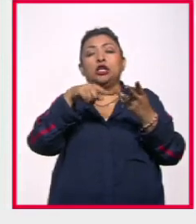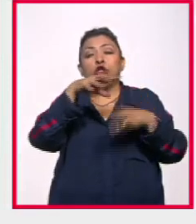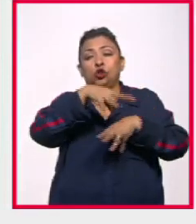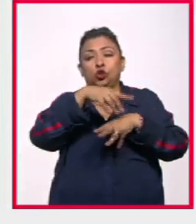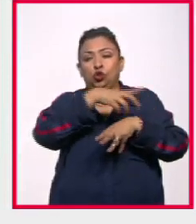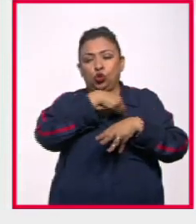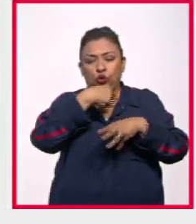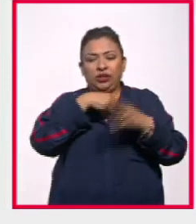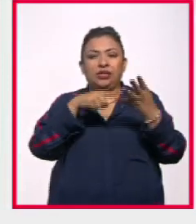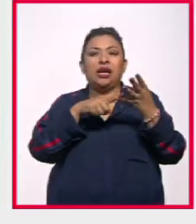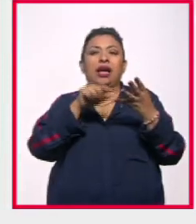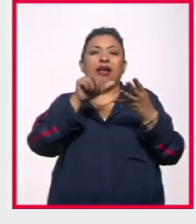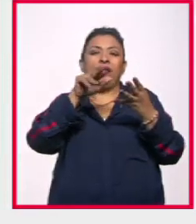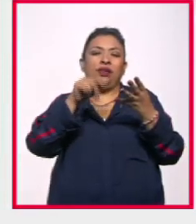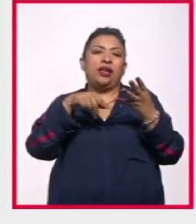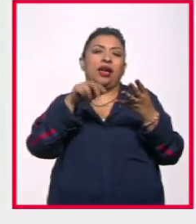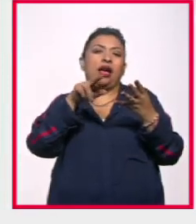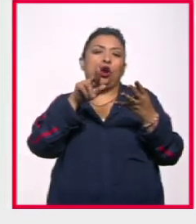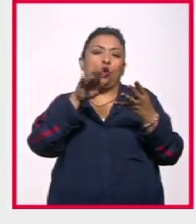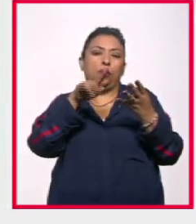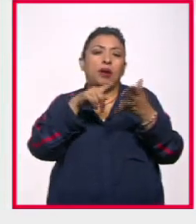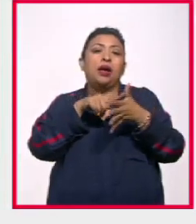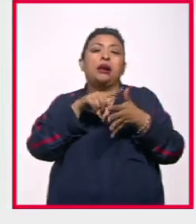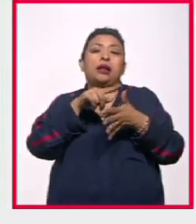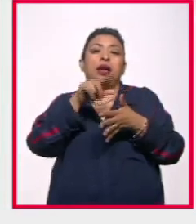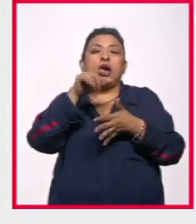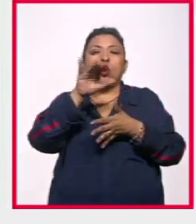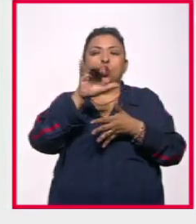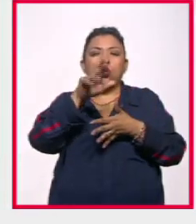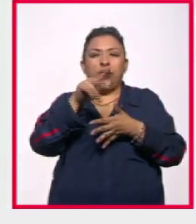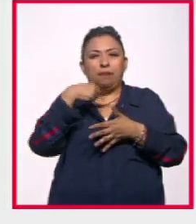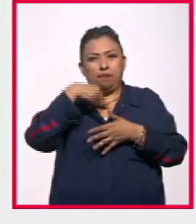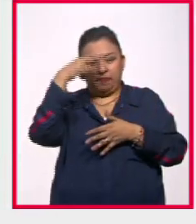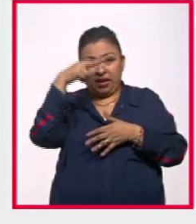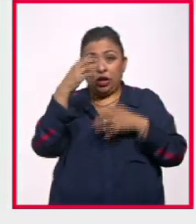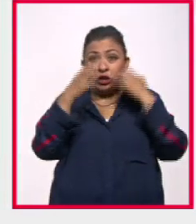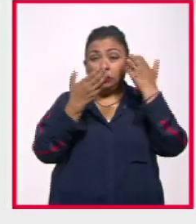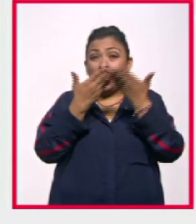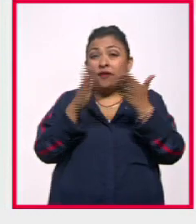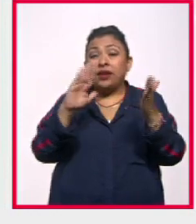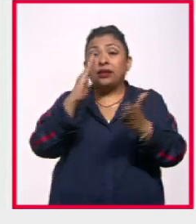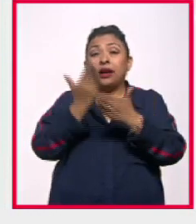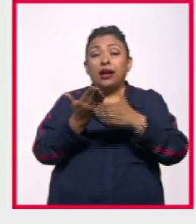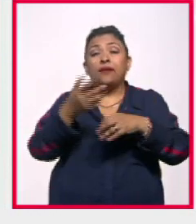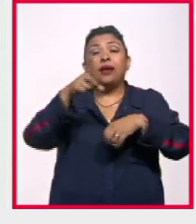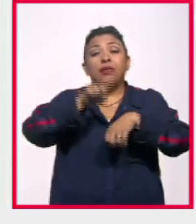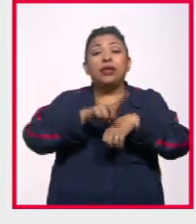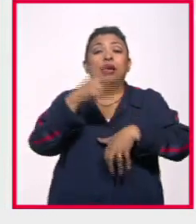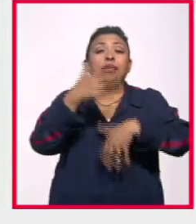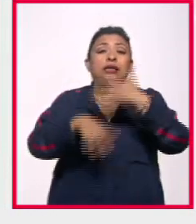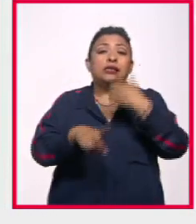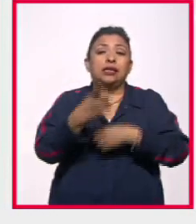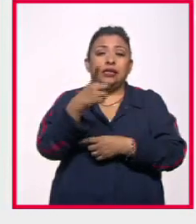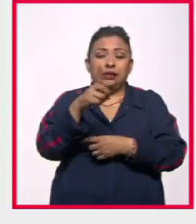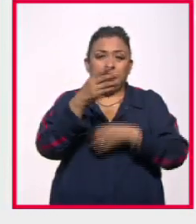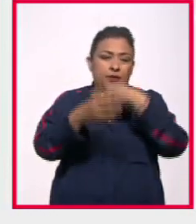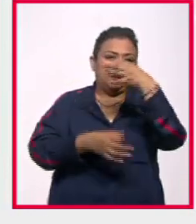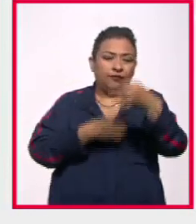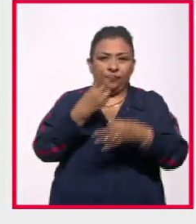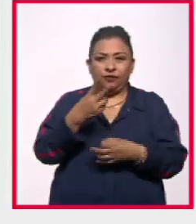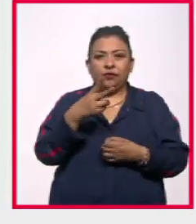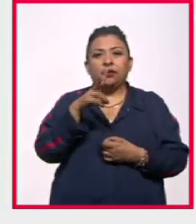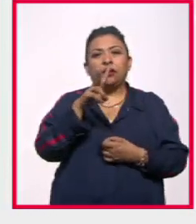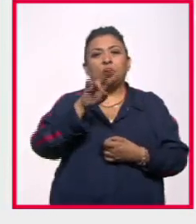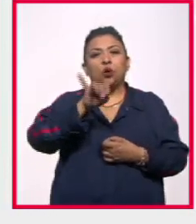Andra Ursuta de Rumania y Gabriel Curi de México. La exposición permanecerá abierta hasta el 15 de diciembre. Noticias